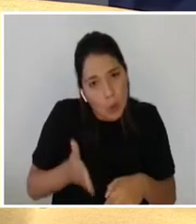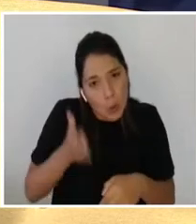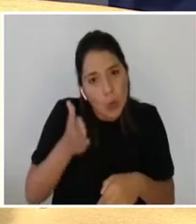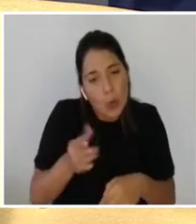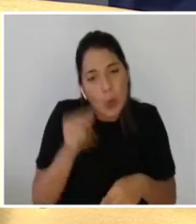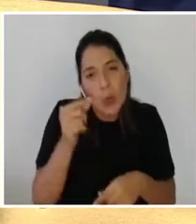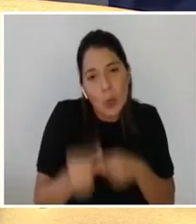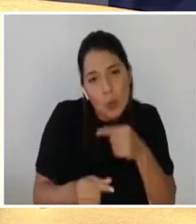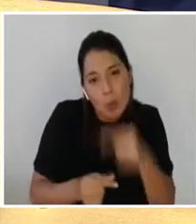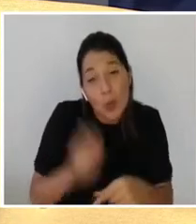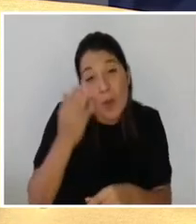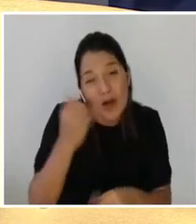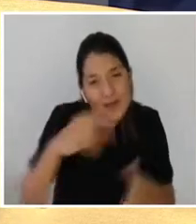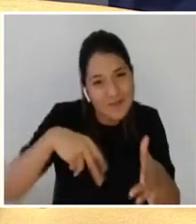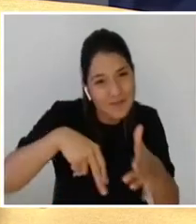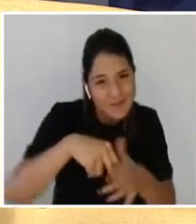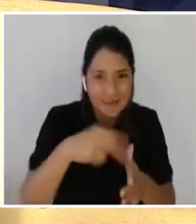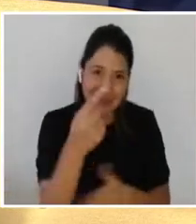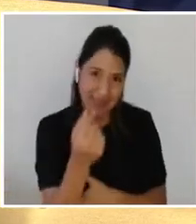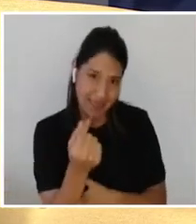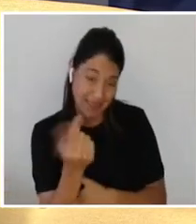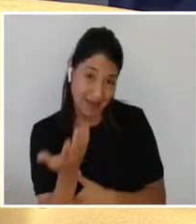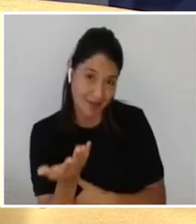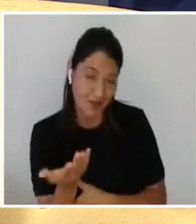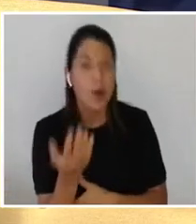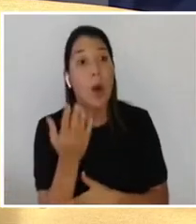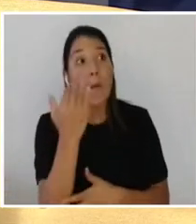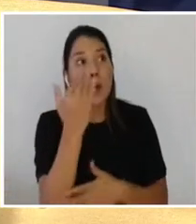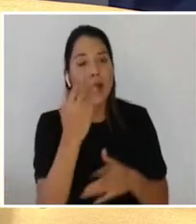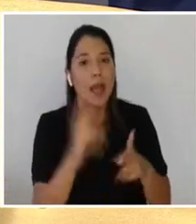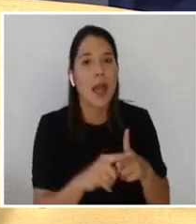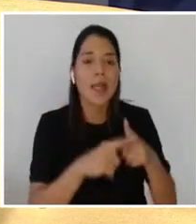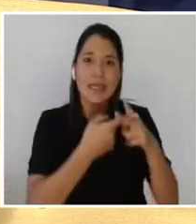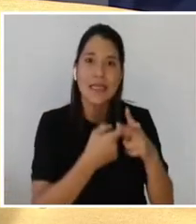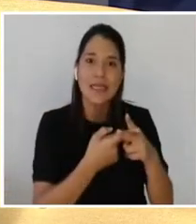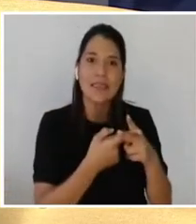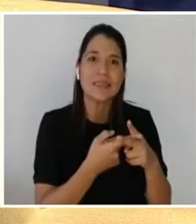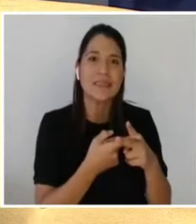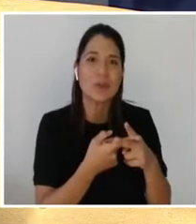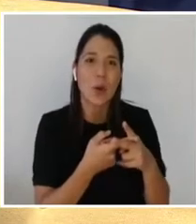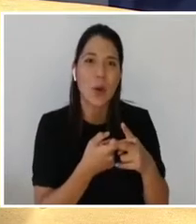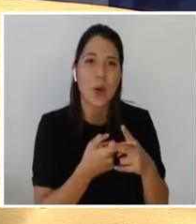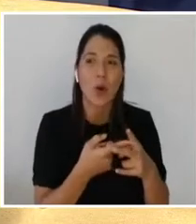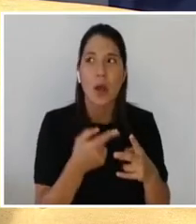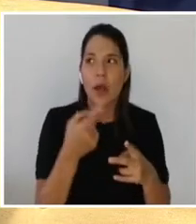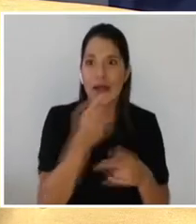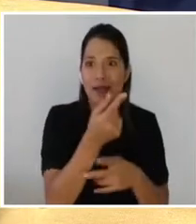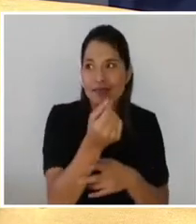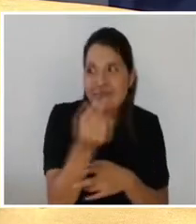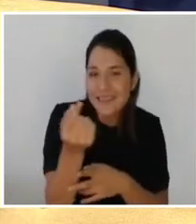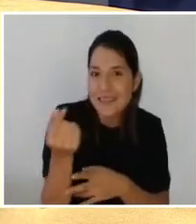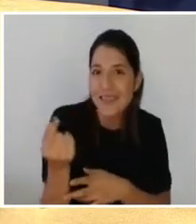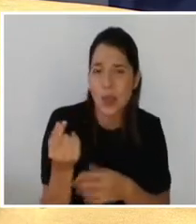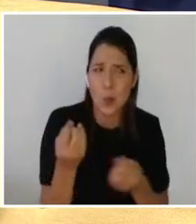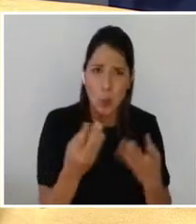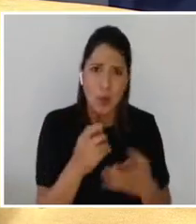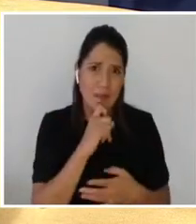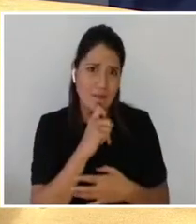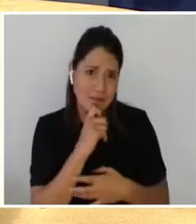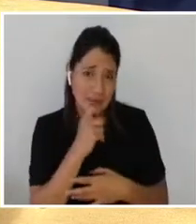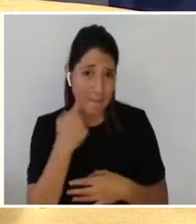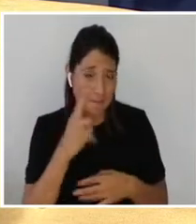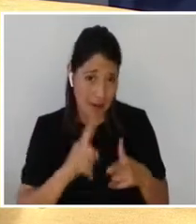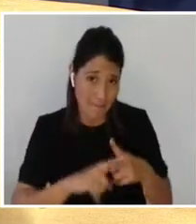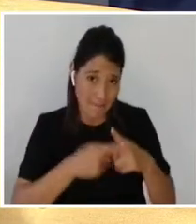dinero, ¿verdad? Que al principio cuestiones como el financiamiento y todo eso es muy difícil, ¿verdad?